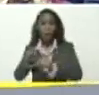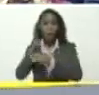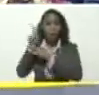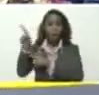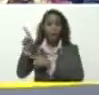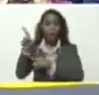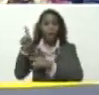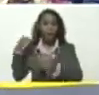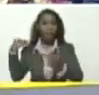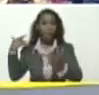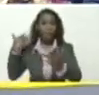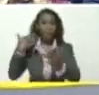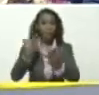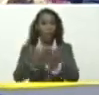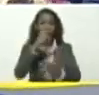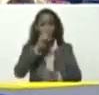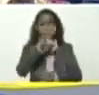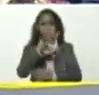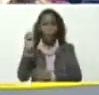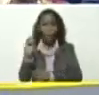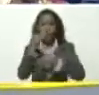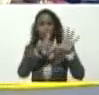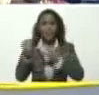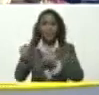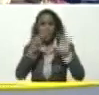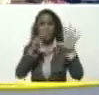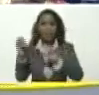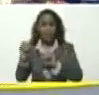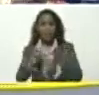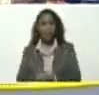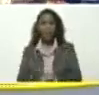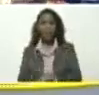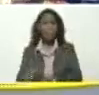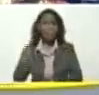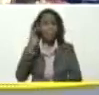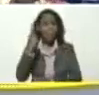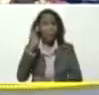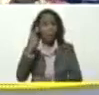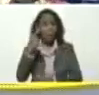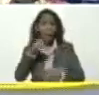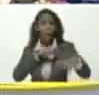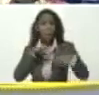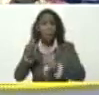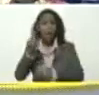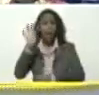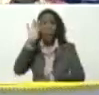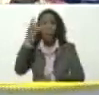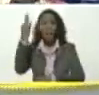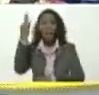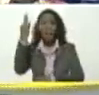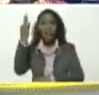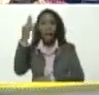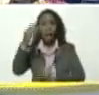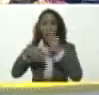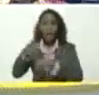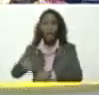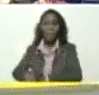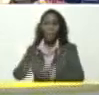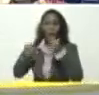durante los años 50, 60, 70, primero al imperio francés, lo